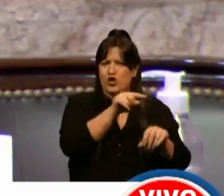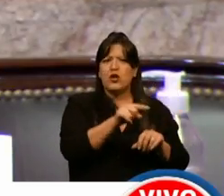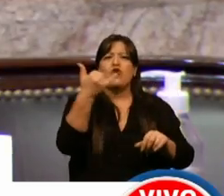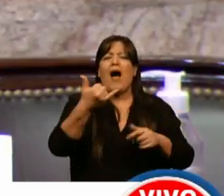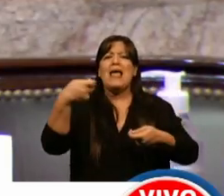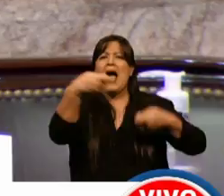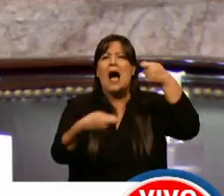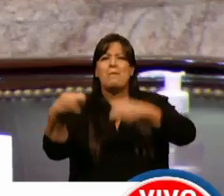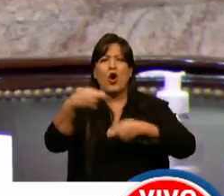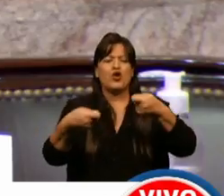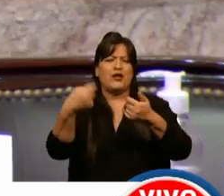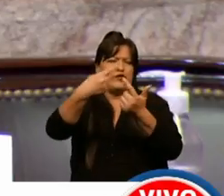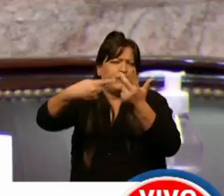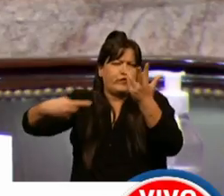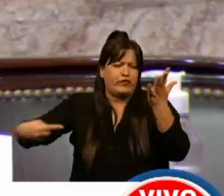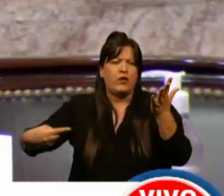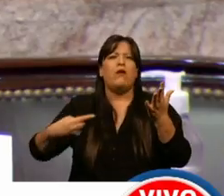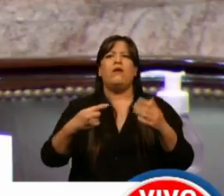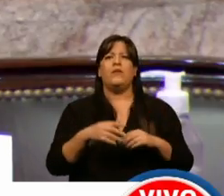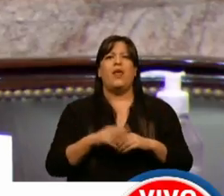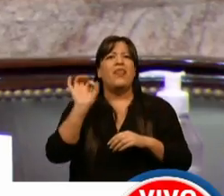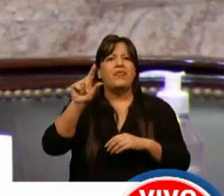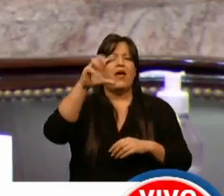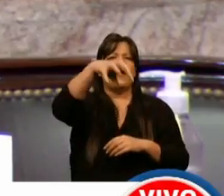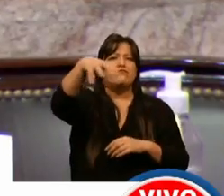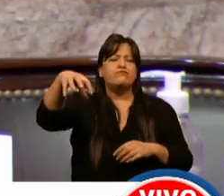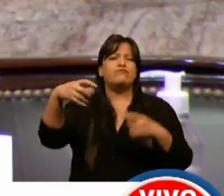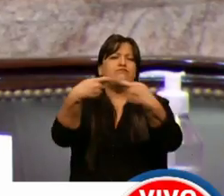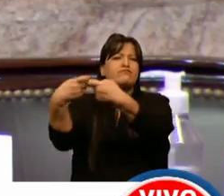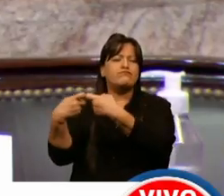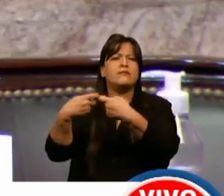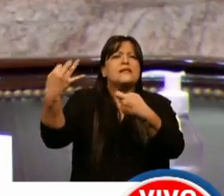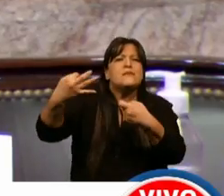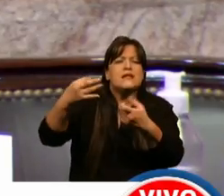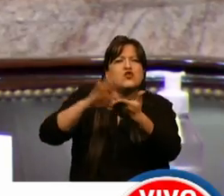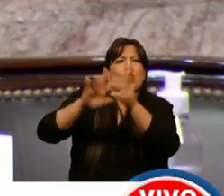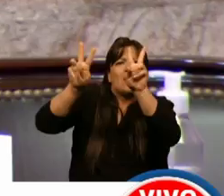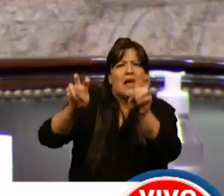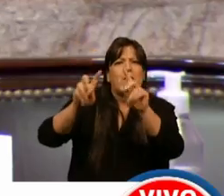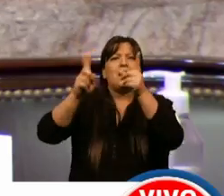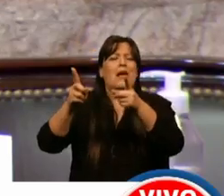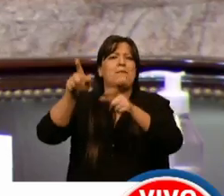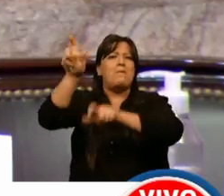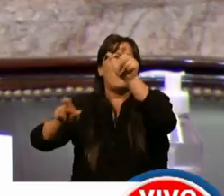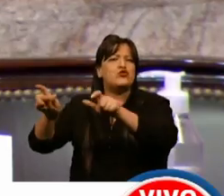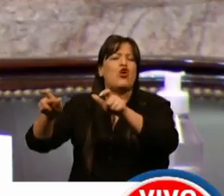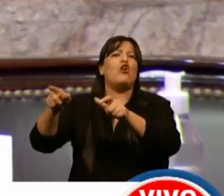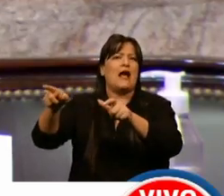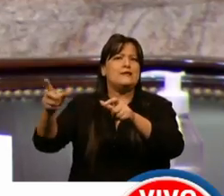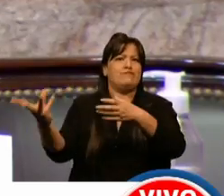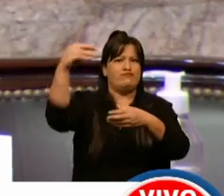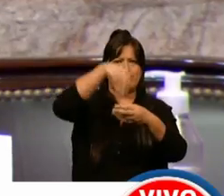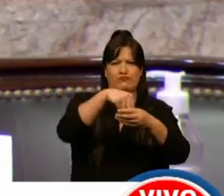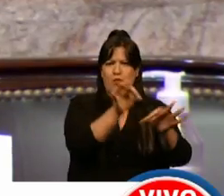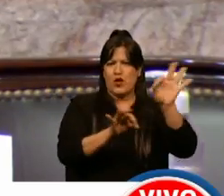diferentes iniciativas legislativas de organizaciones especializadas y también de usuarios como ya han